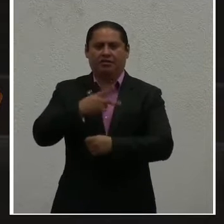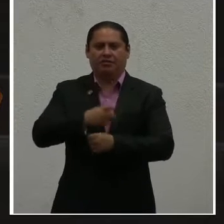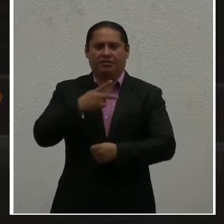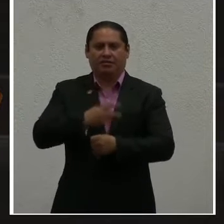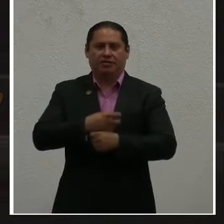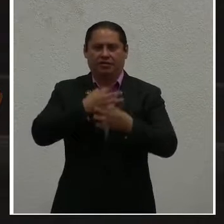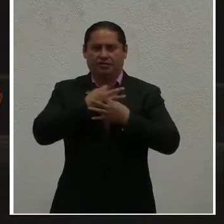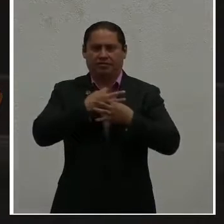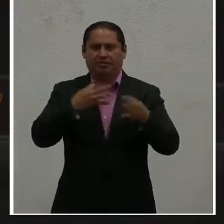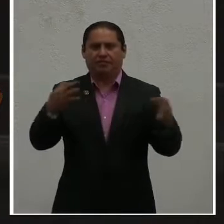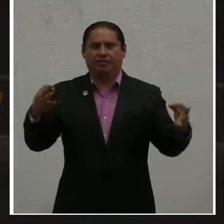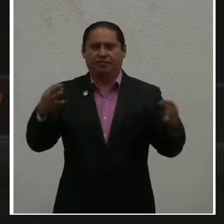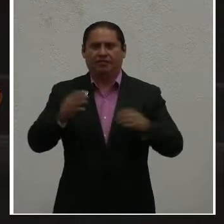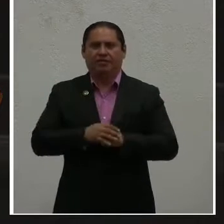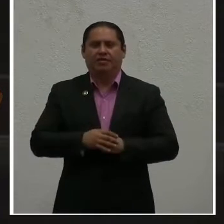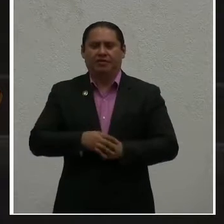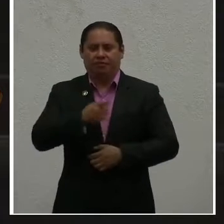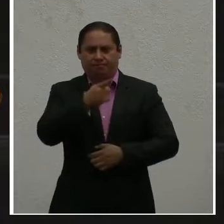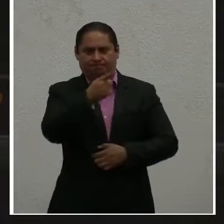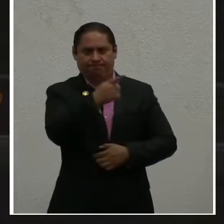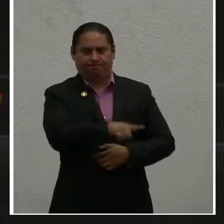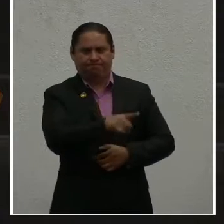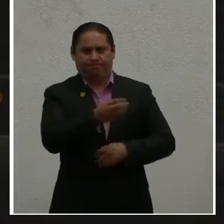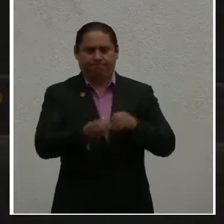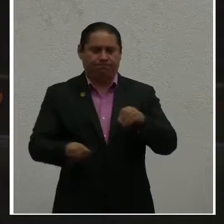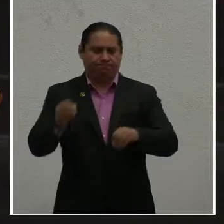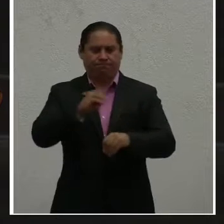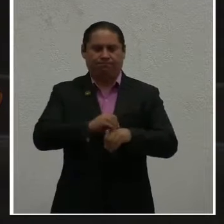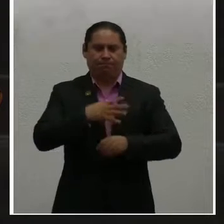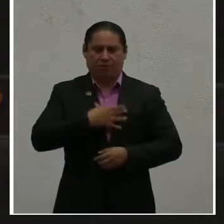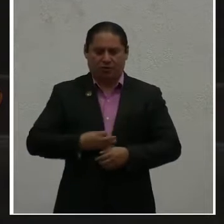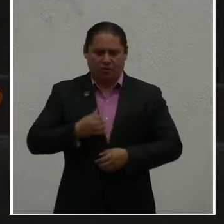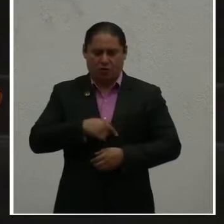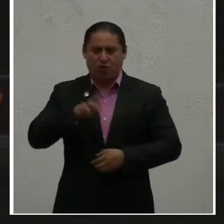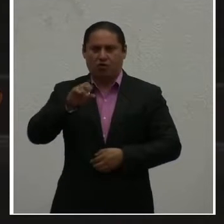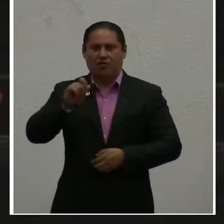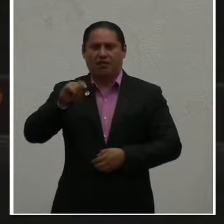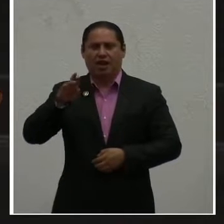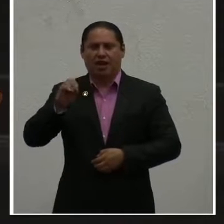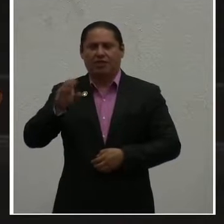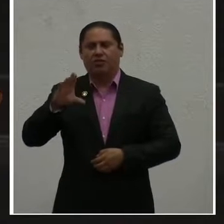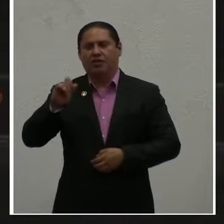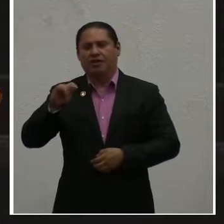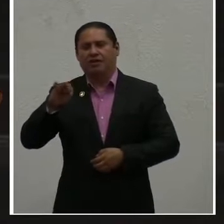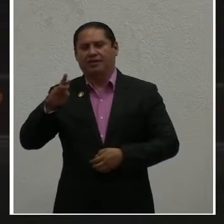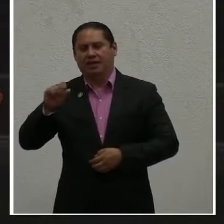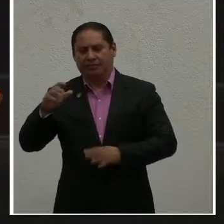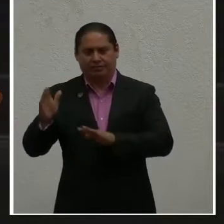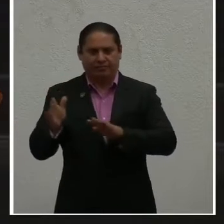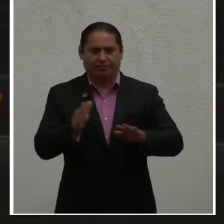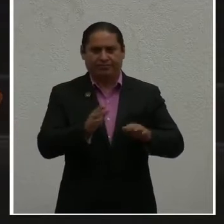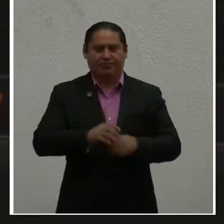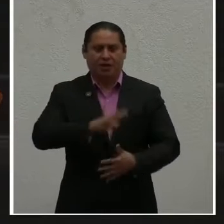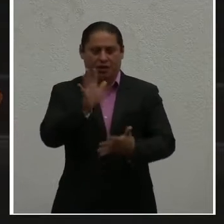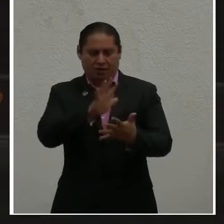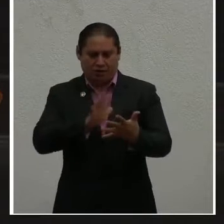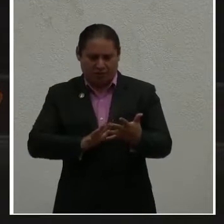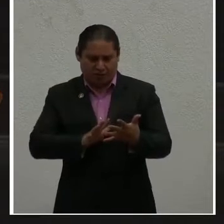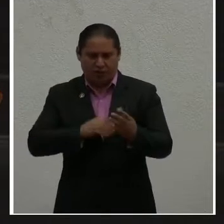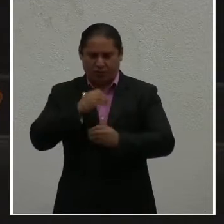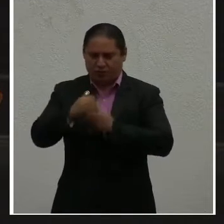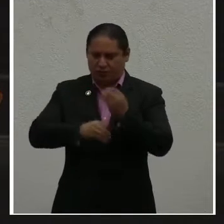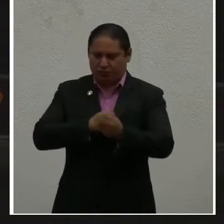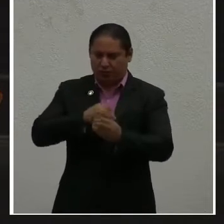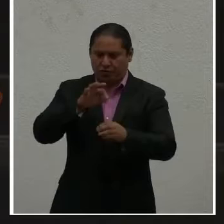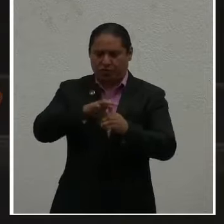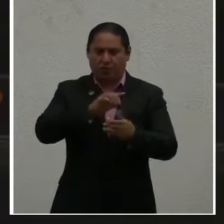por el que se instituye la Medalla Rosario Castellanos. Lectura, discusión y votación del dictamen que presenta